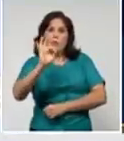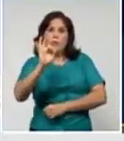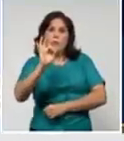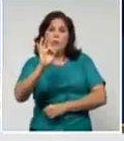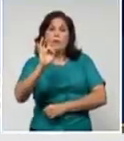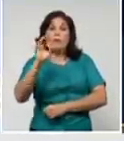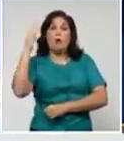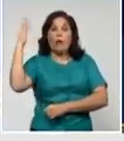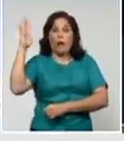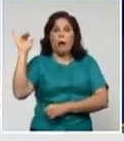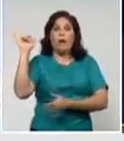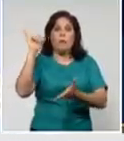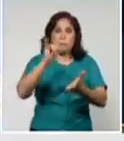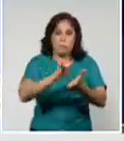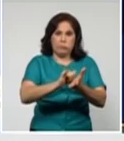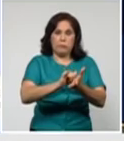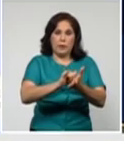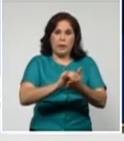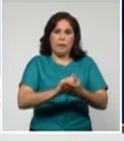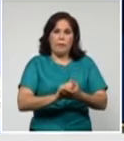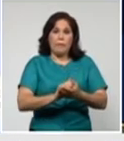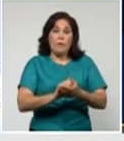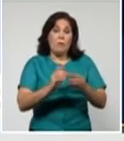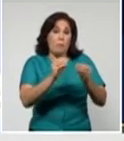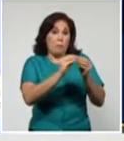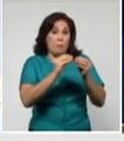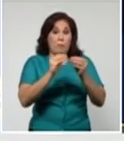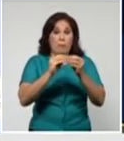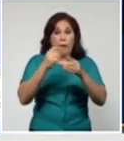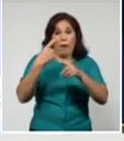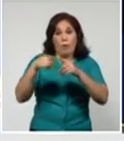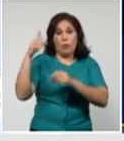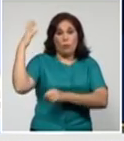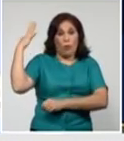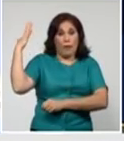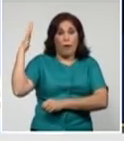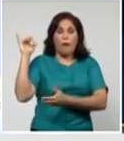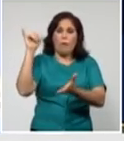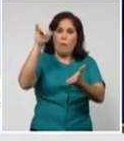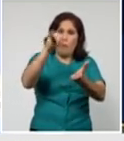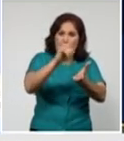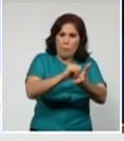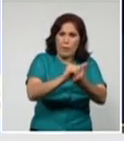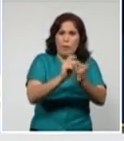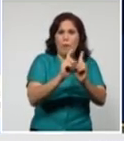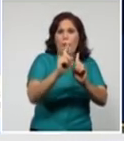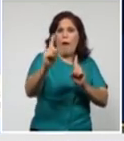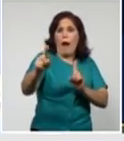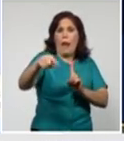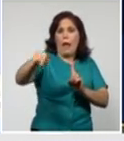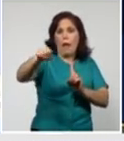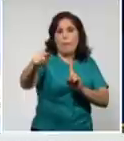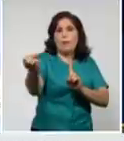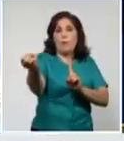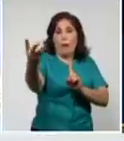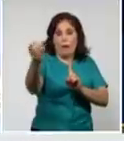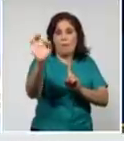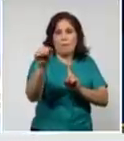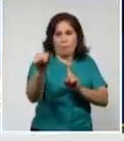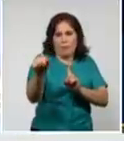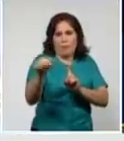importados, tienen una fuente de infección en el exterior de nuestro país. Y con esto ya se